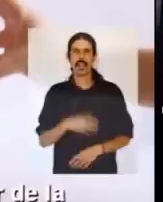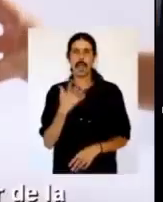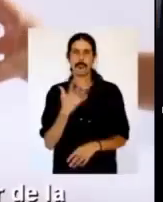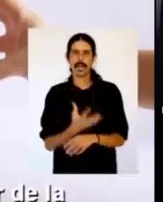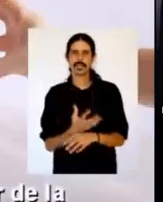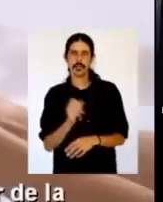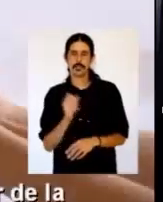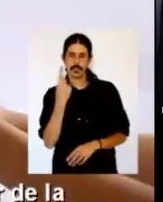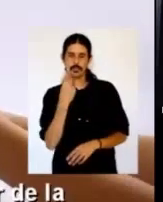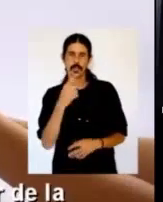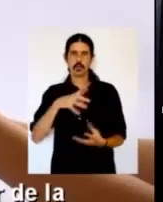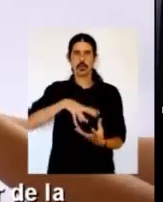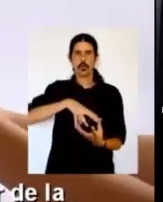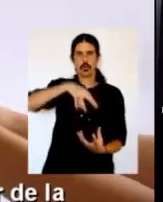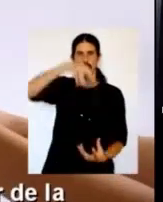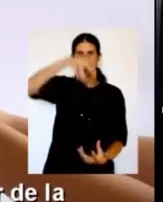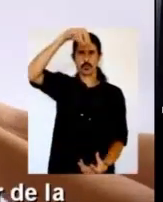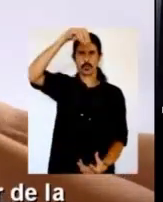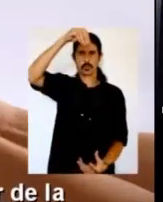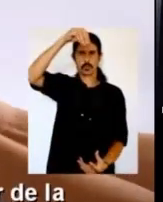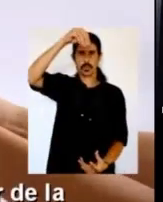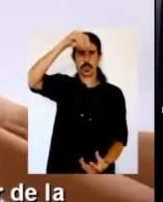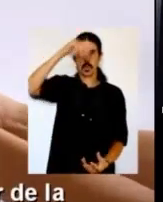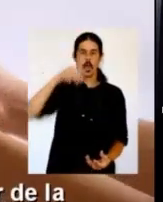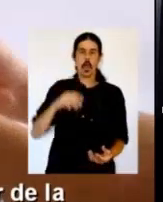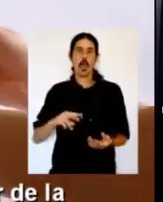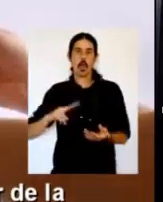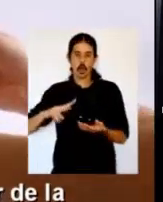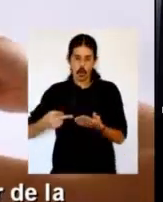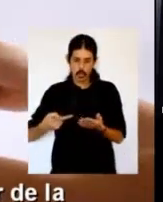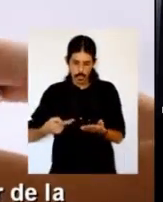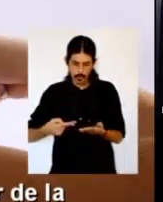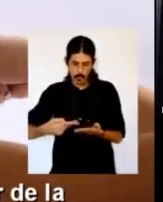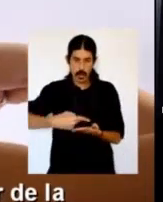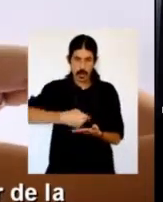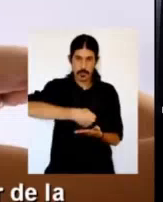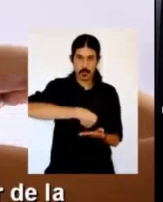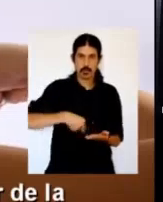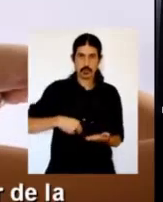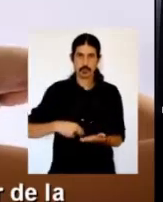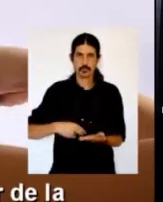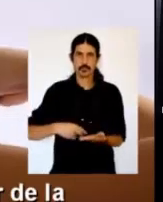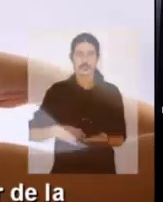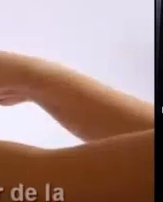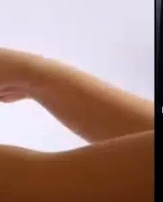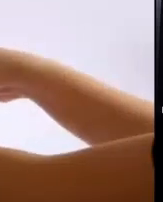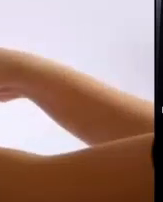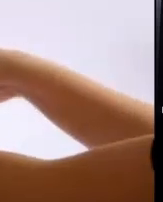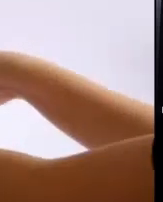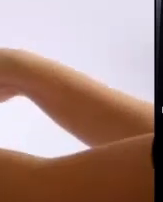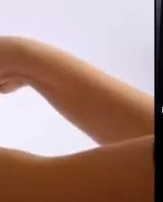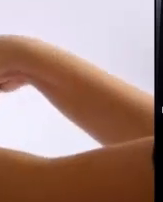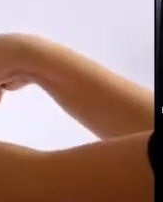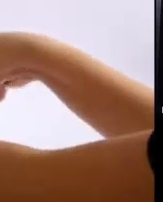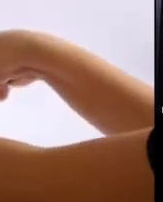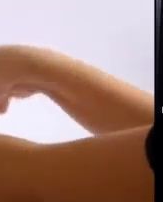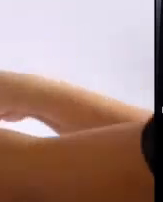Procedimiento. Primero, cortamos la parte inferior de la botella más lisa con la ayuda de un adulto.